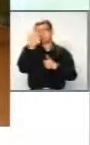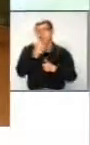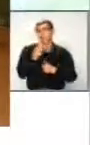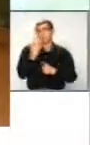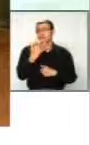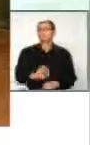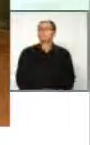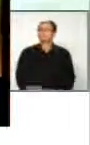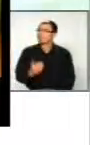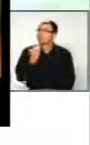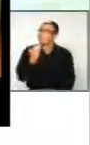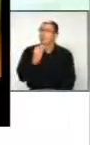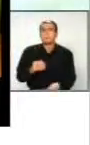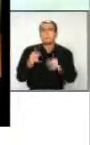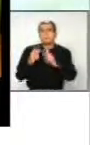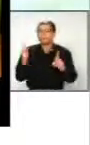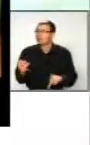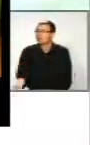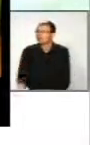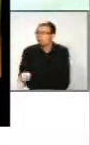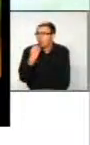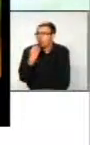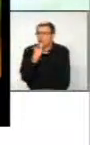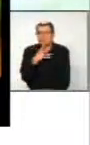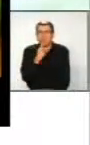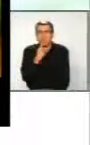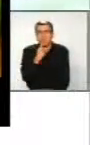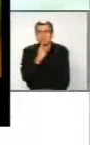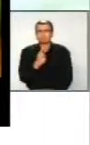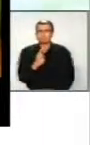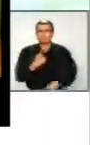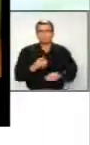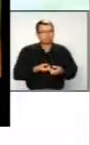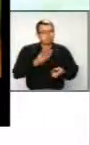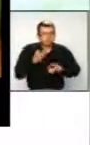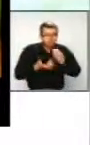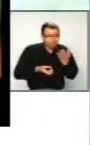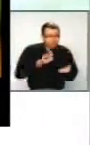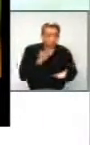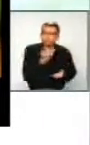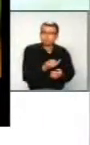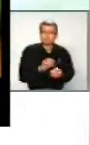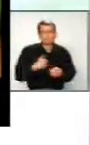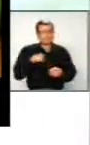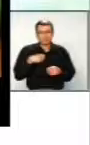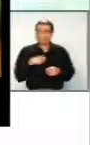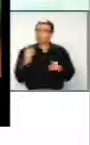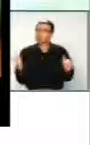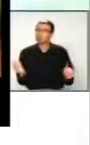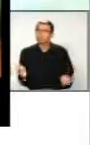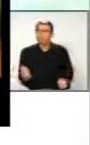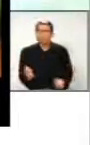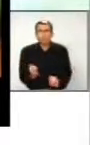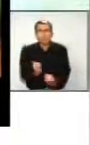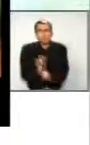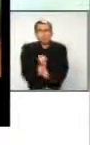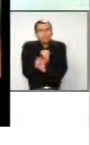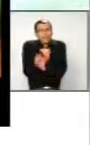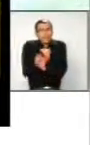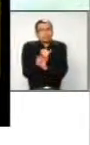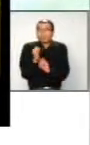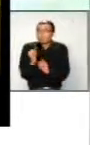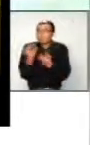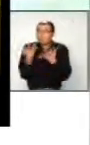una fuerza increíble. Antes era un tabú hablar de desórdenes alimenticios, ahora es una obligación. Uh-huh. Es prácticamente nuestro